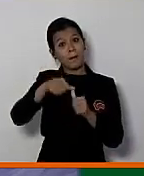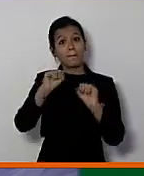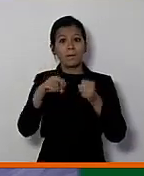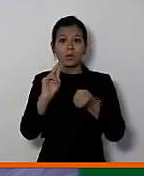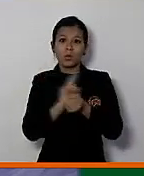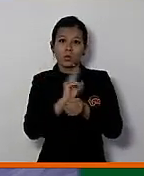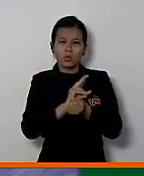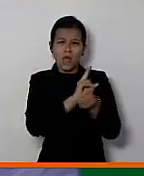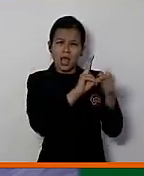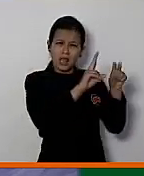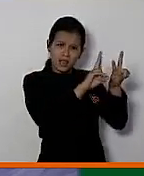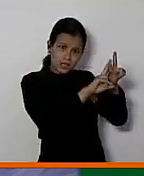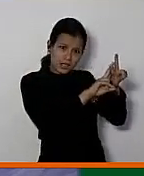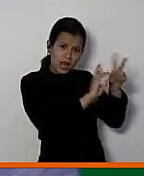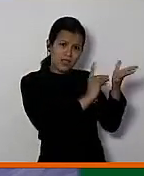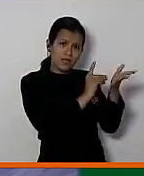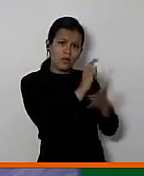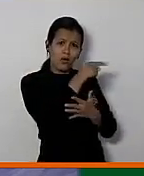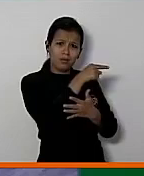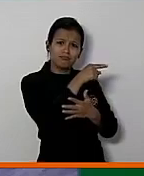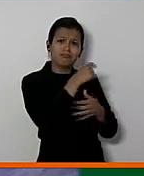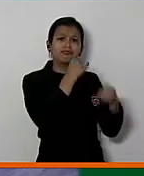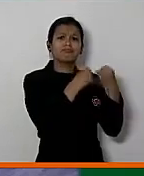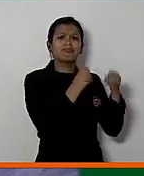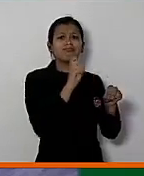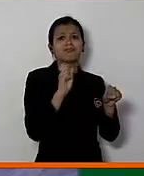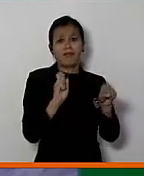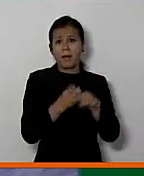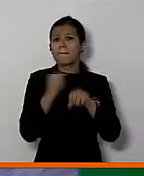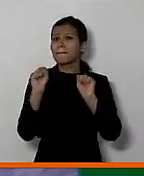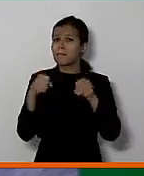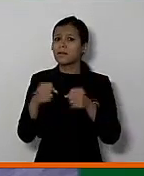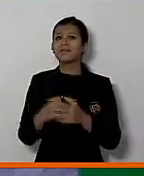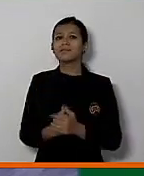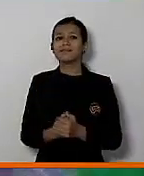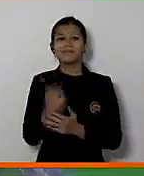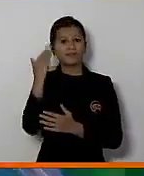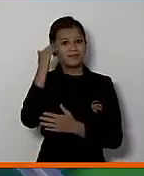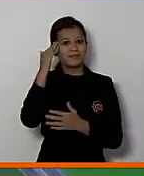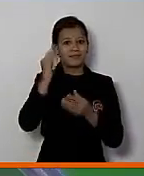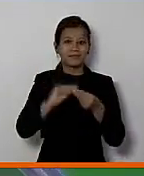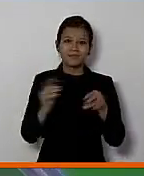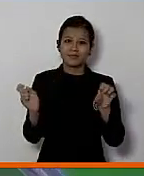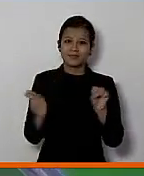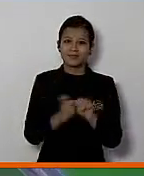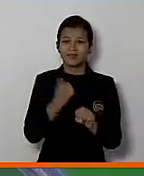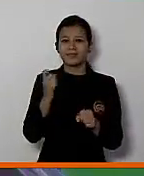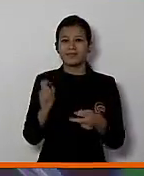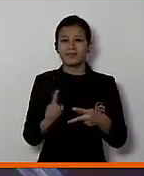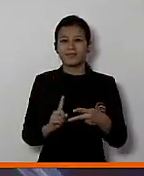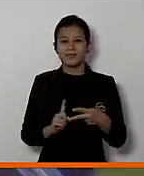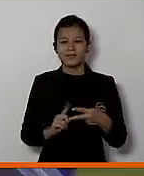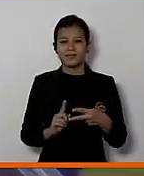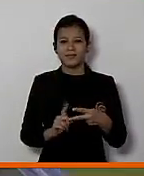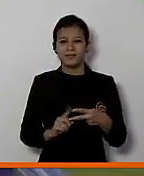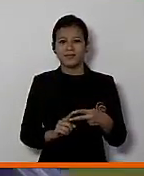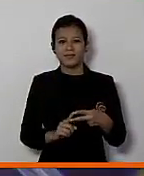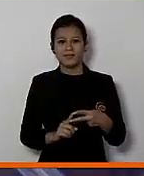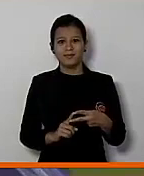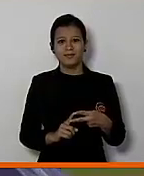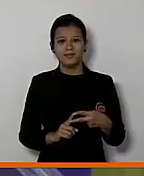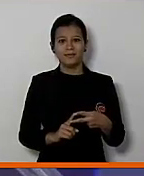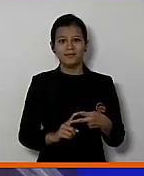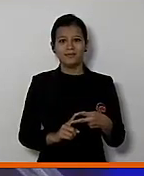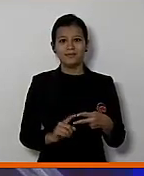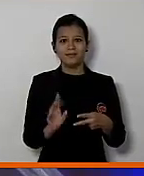utilizar la guía Catracha para que juegues y ganes a lo Catracho. Viene su primer número ganador y su primer dígito. Suerte, porque este